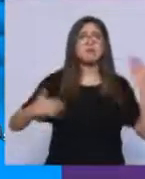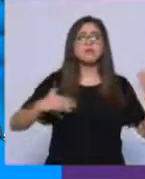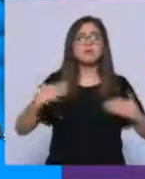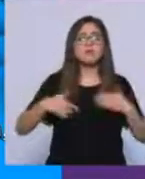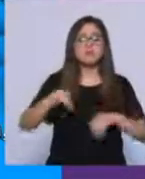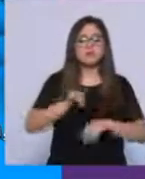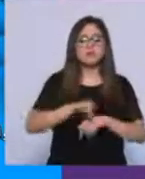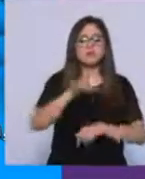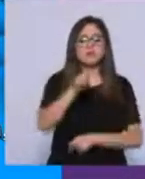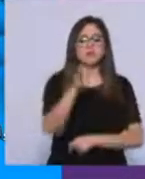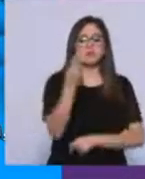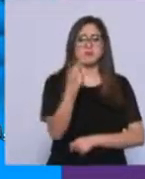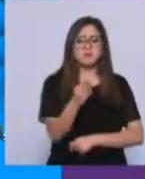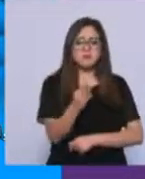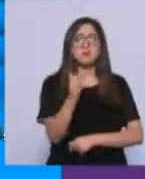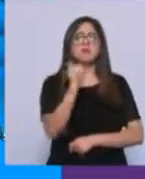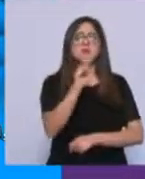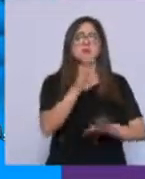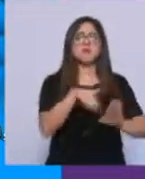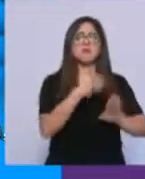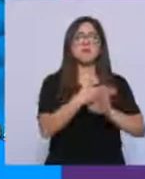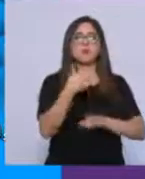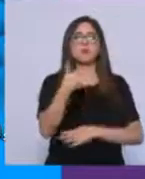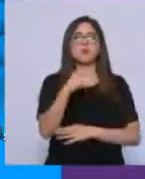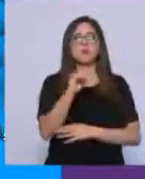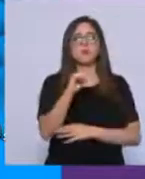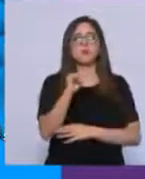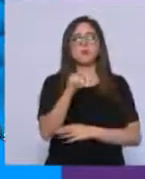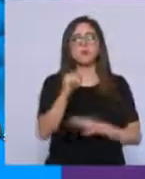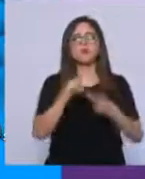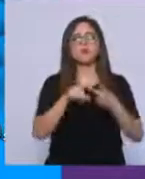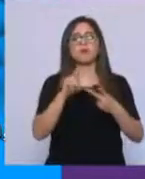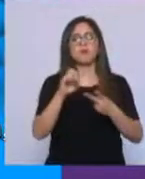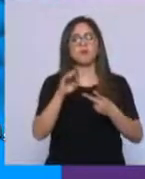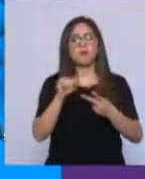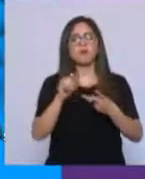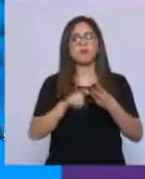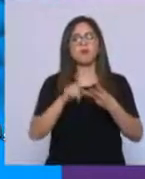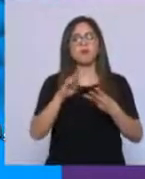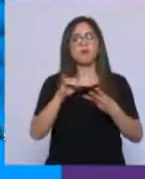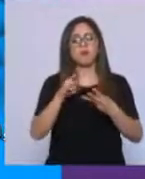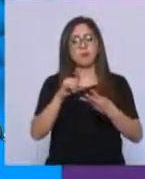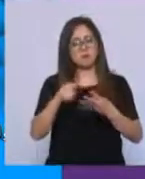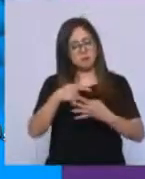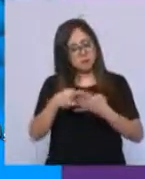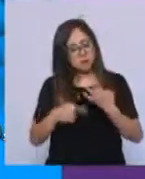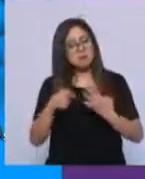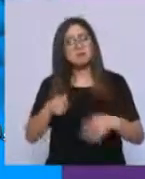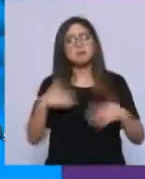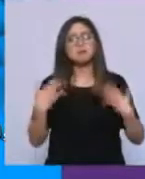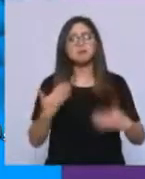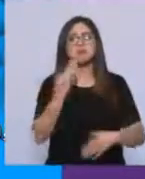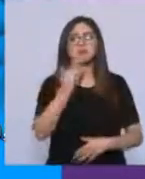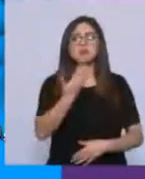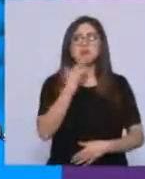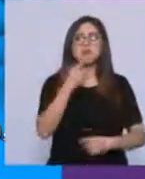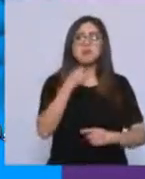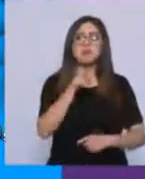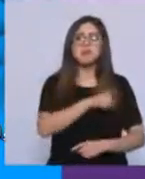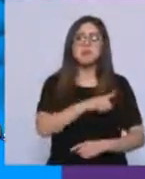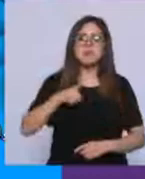17 de mayo como Día contra la homofobia, lesfobia, transfobia y bifobia. Así es que es una excelente noticia. Empecemos